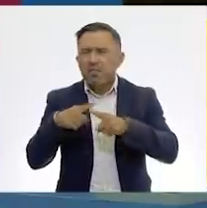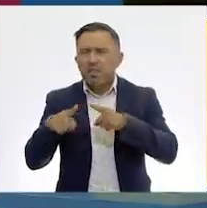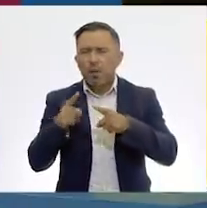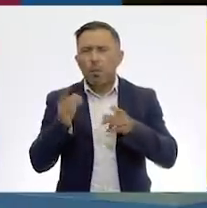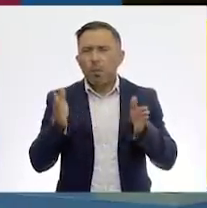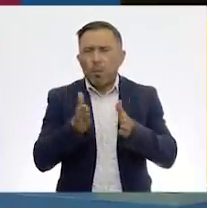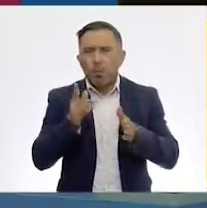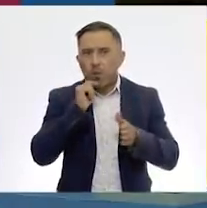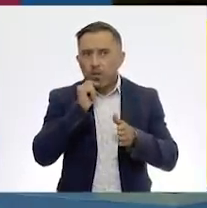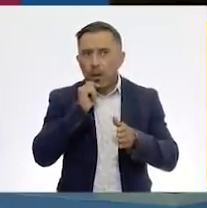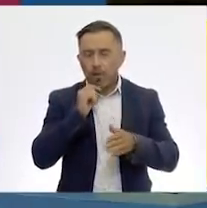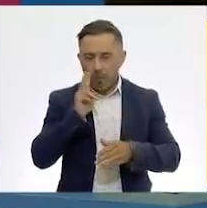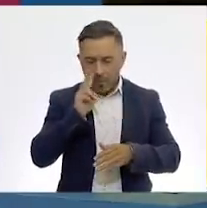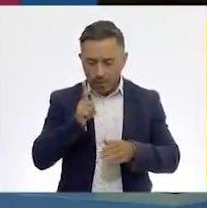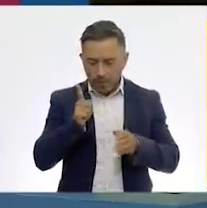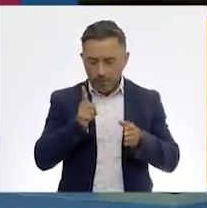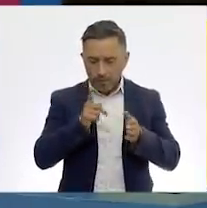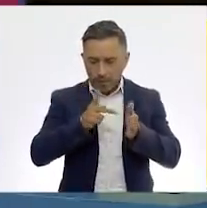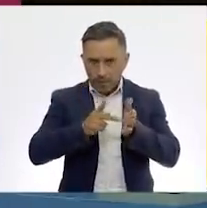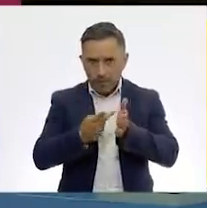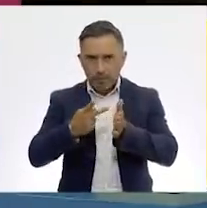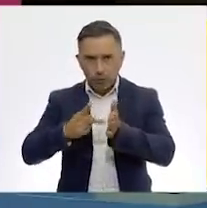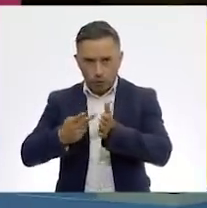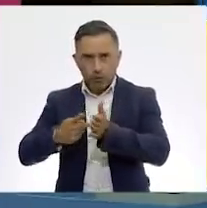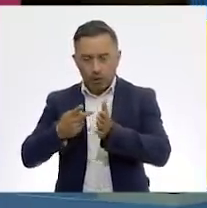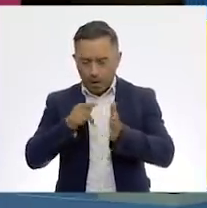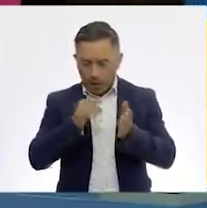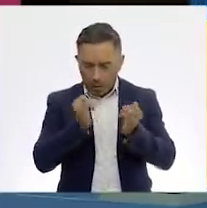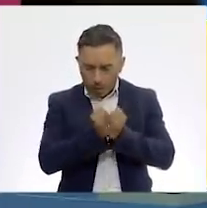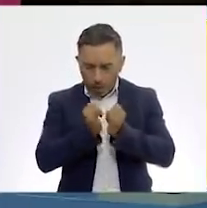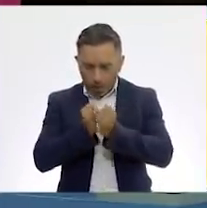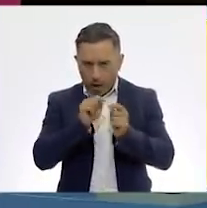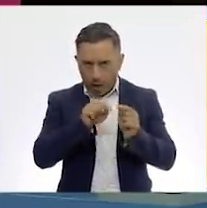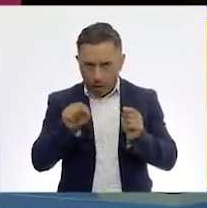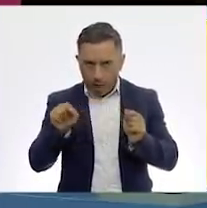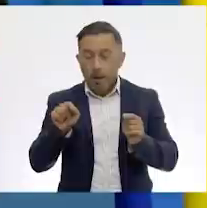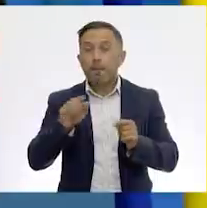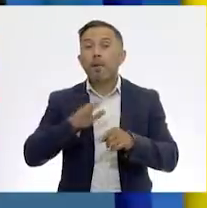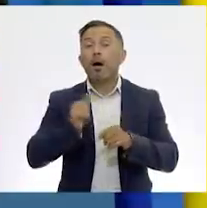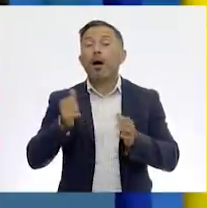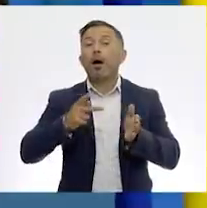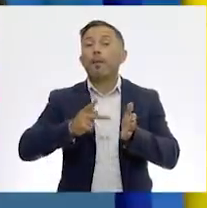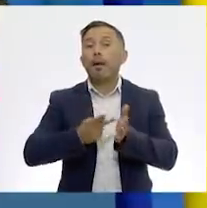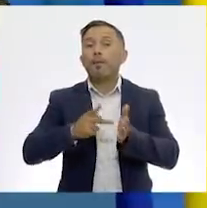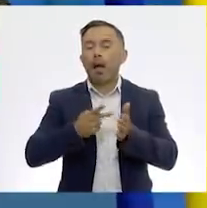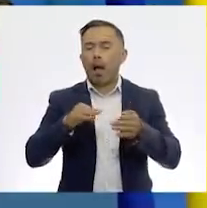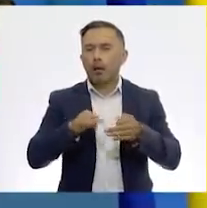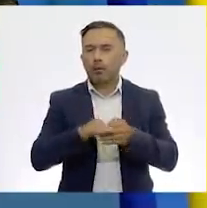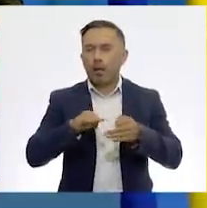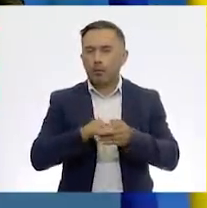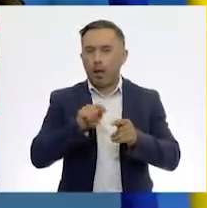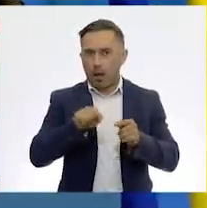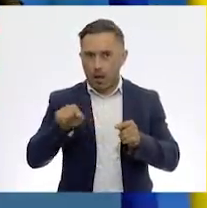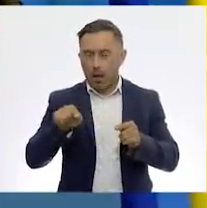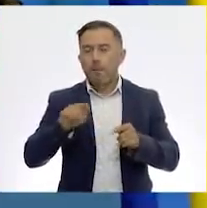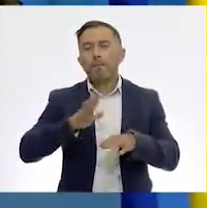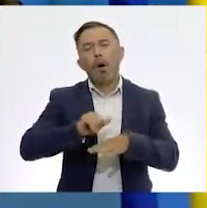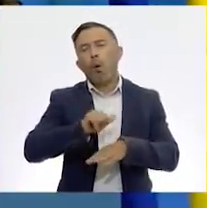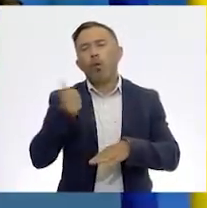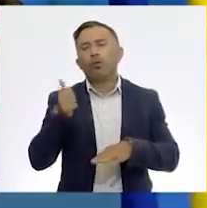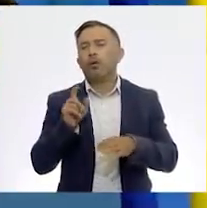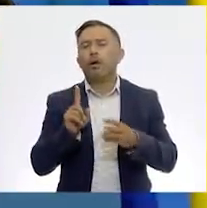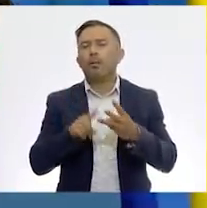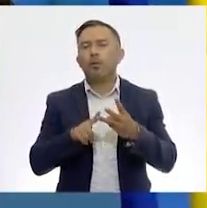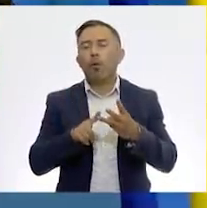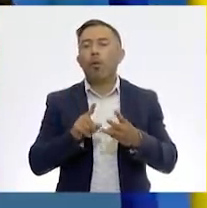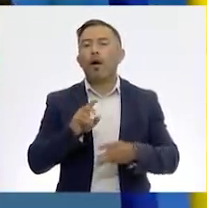va creciendo esta repetición. Otro elemento que va muy ligado a la repetición, que si vamos moviendo esto, es